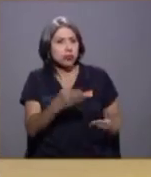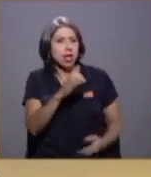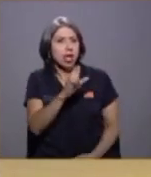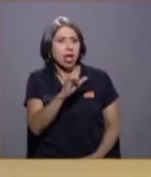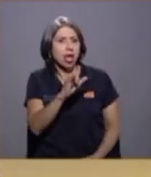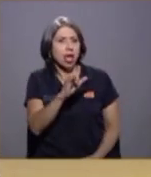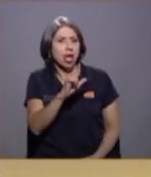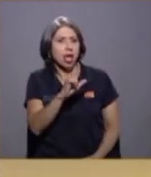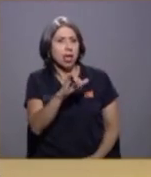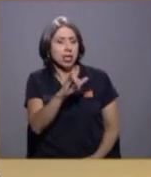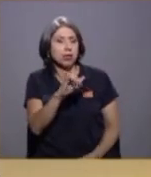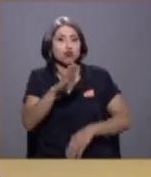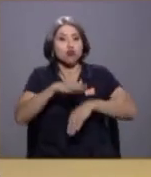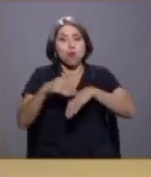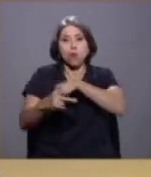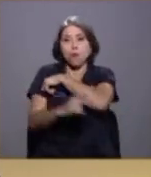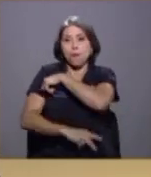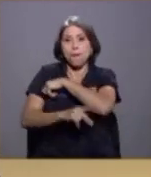y sus problemas.